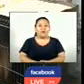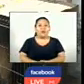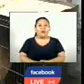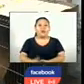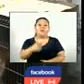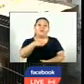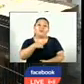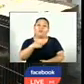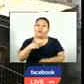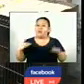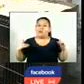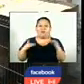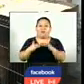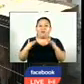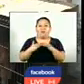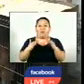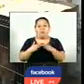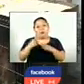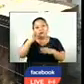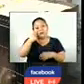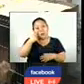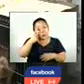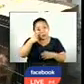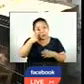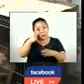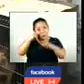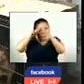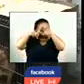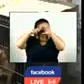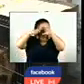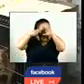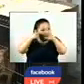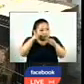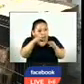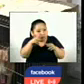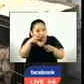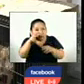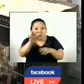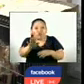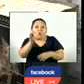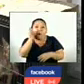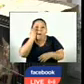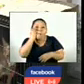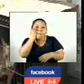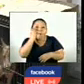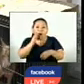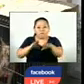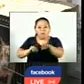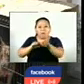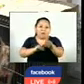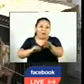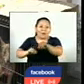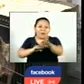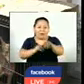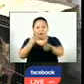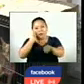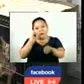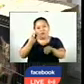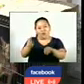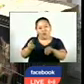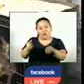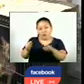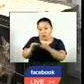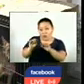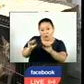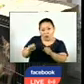hacía como todo mundo tomé un video de estas perritas cuando andaban con su mamá y quería que otra persona tuviera